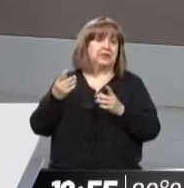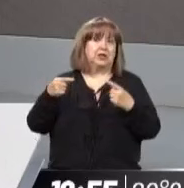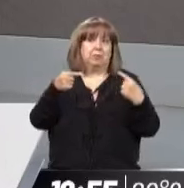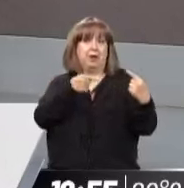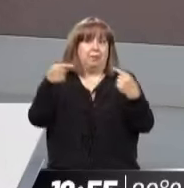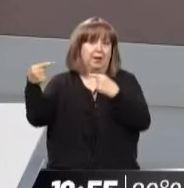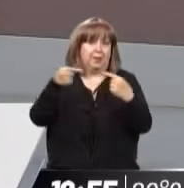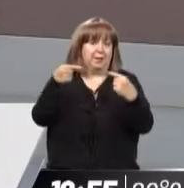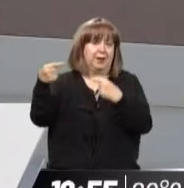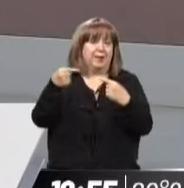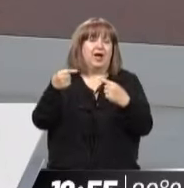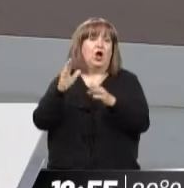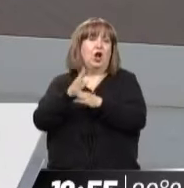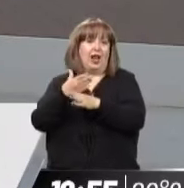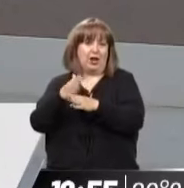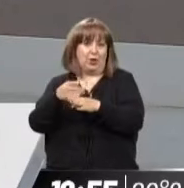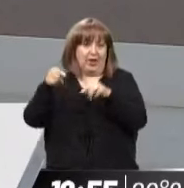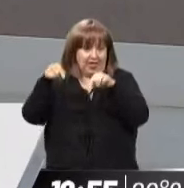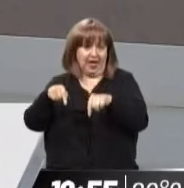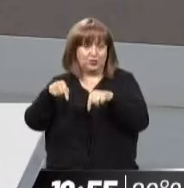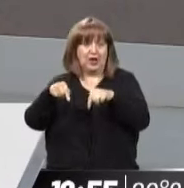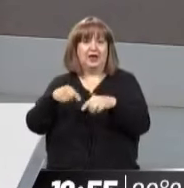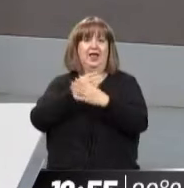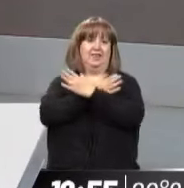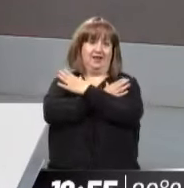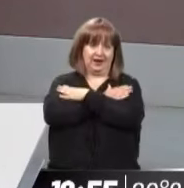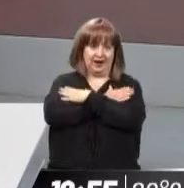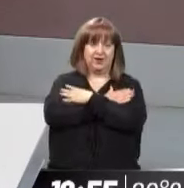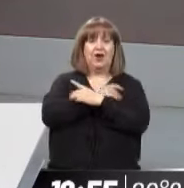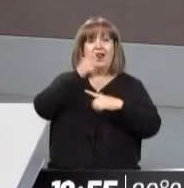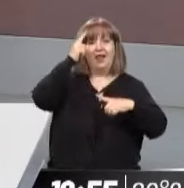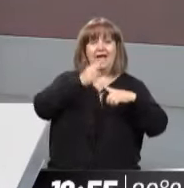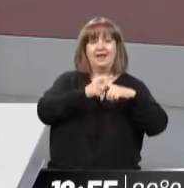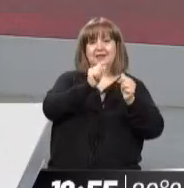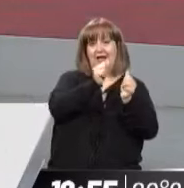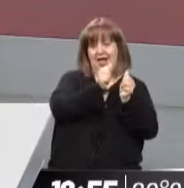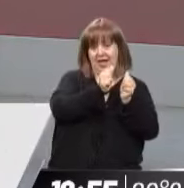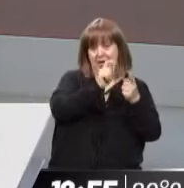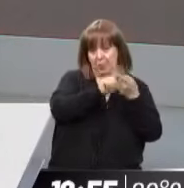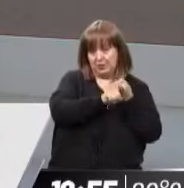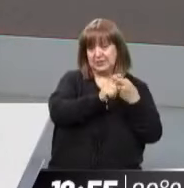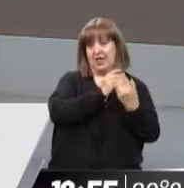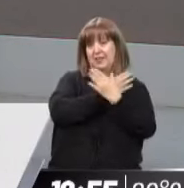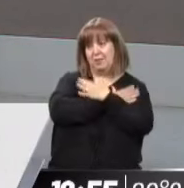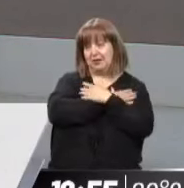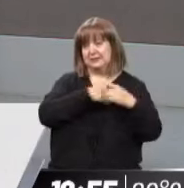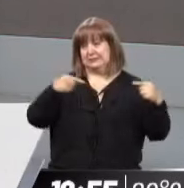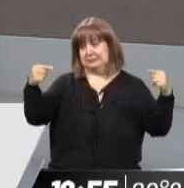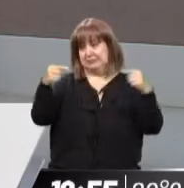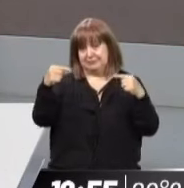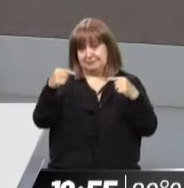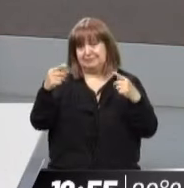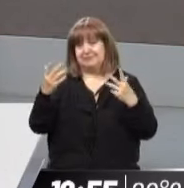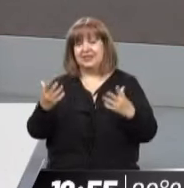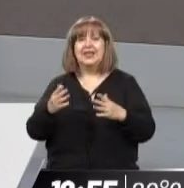dicho Tini? Yo hablando de la parte futbolística, dejando por un minuto el espectáculo, va a ser un año complicado para De Paul. Sí, por lo que le pide